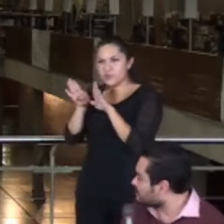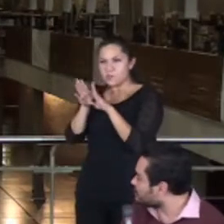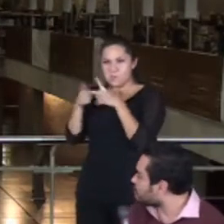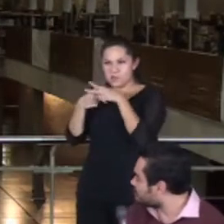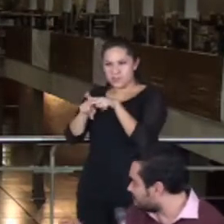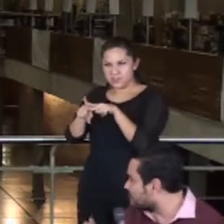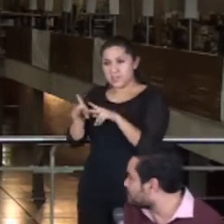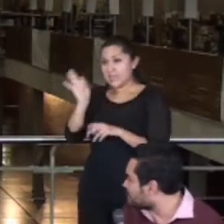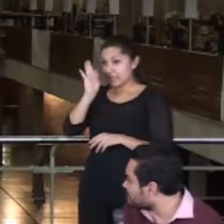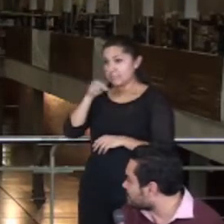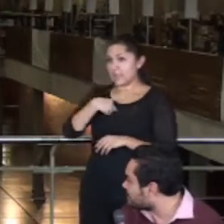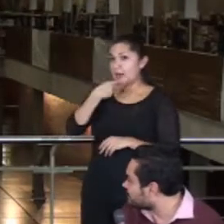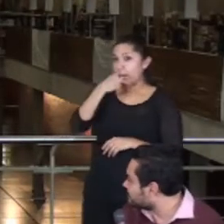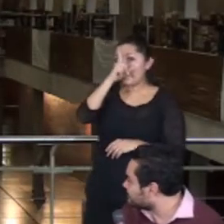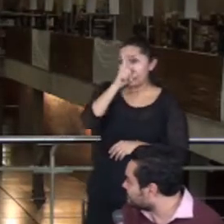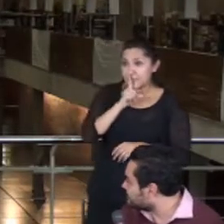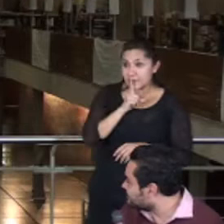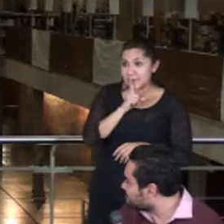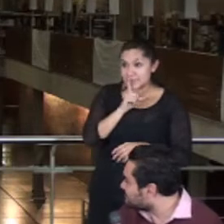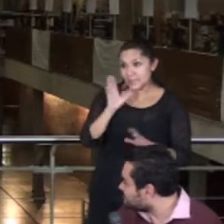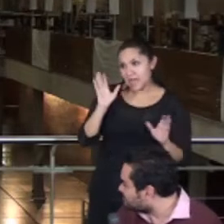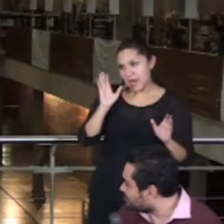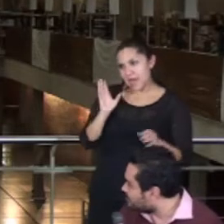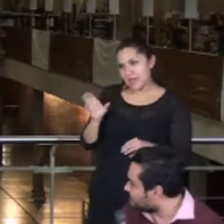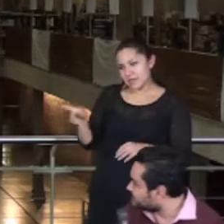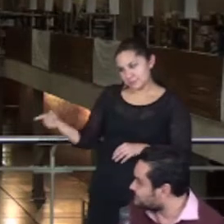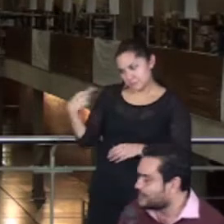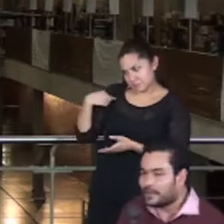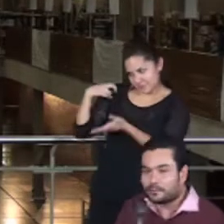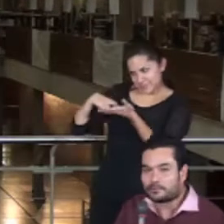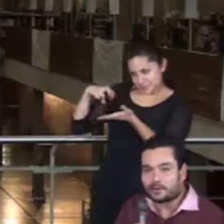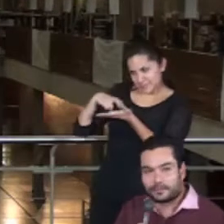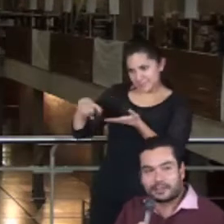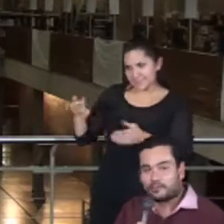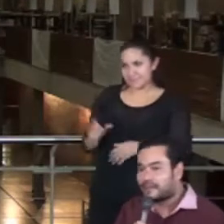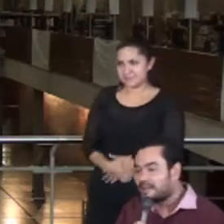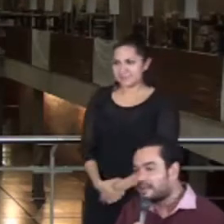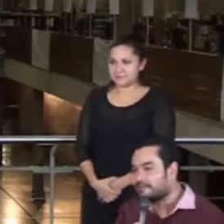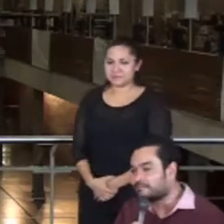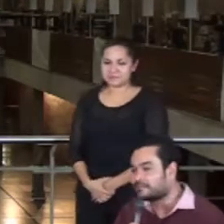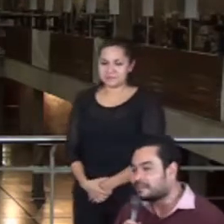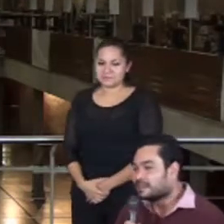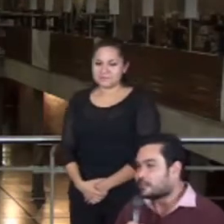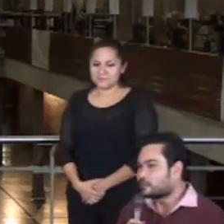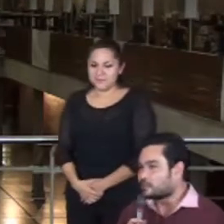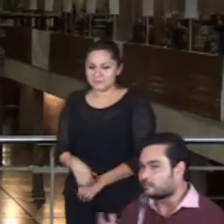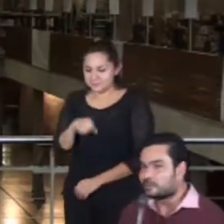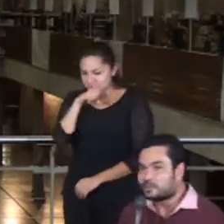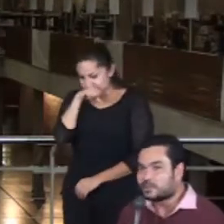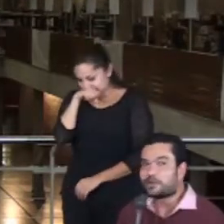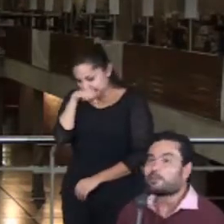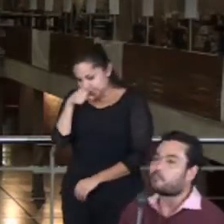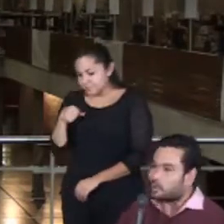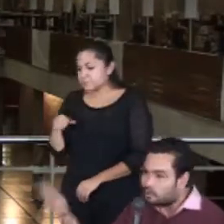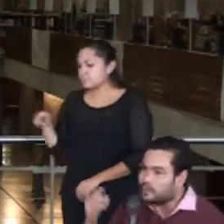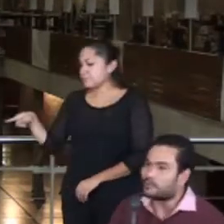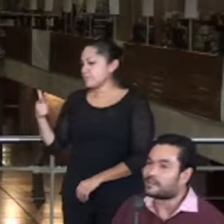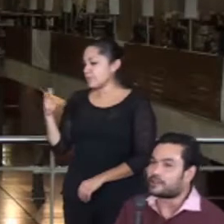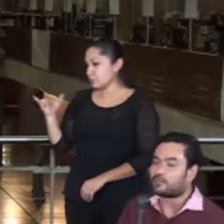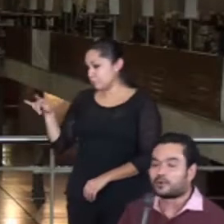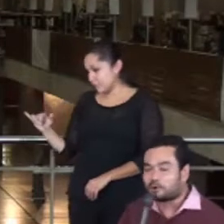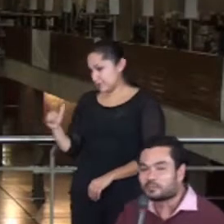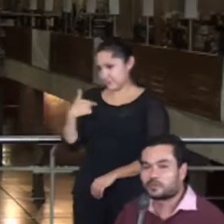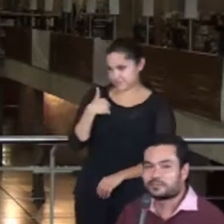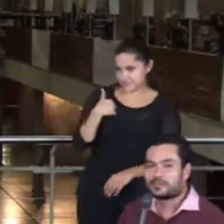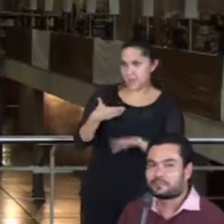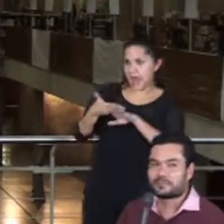si digo alguna mentira pues bueno ya me corregirá bueno nos conocemos gustillo por otro libro